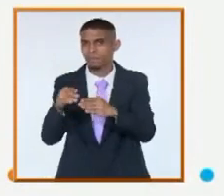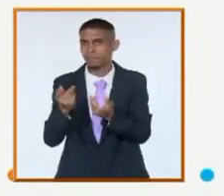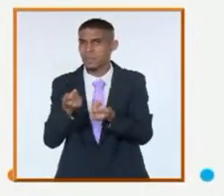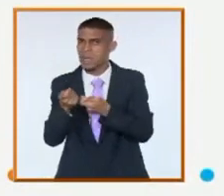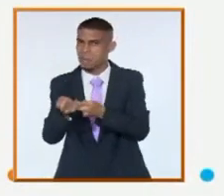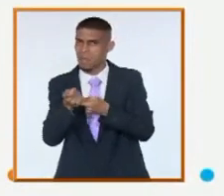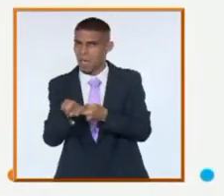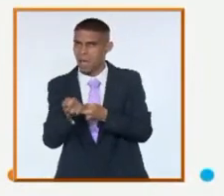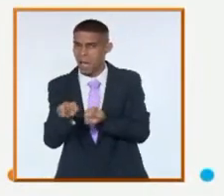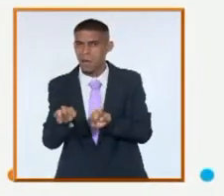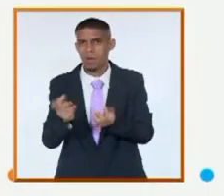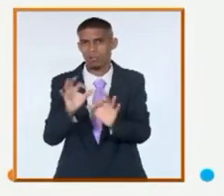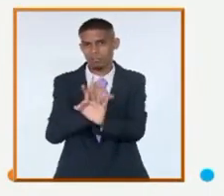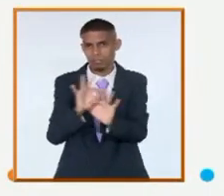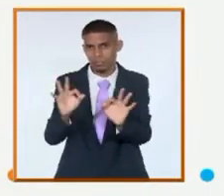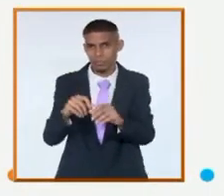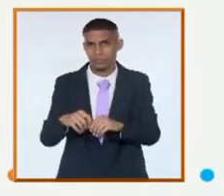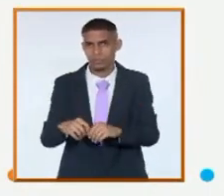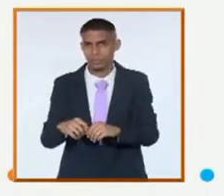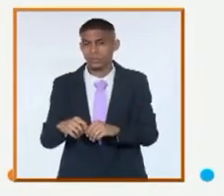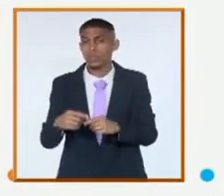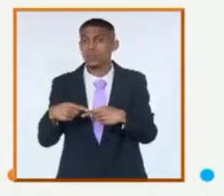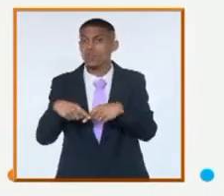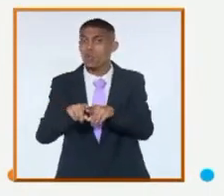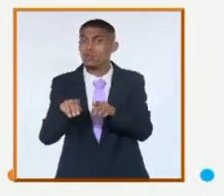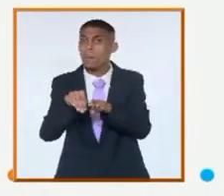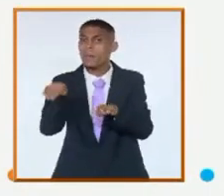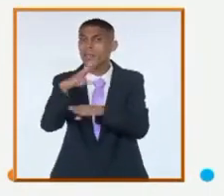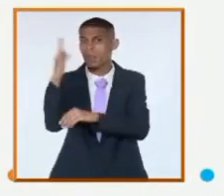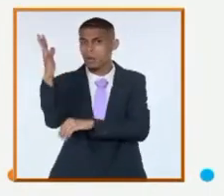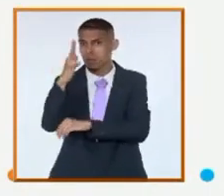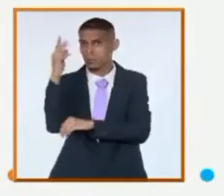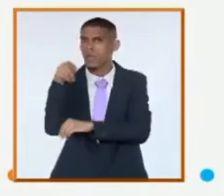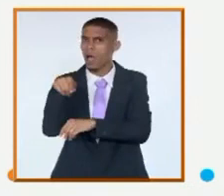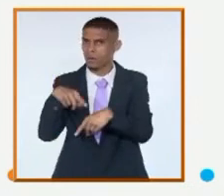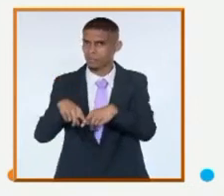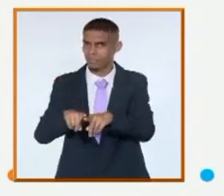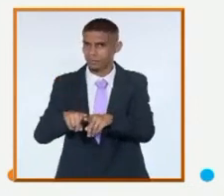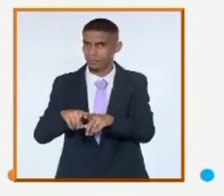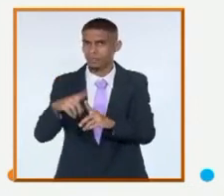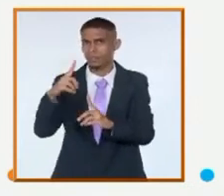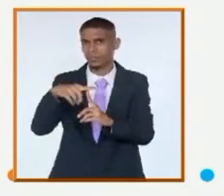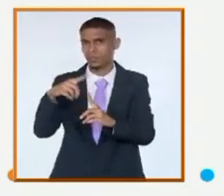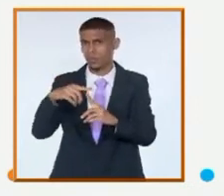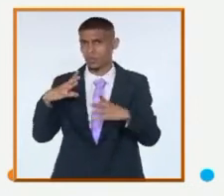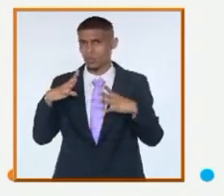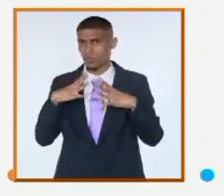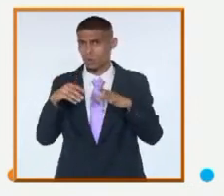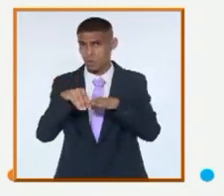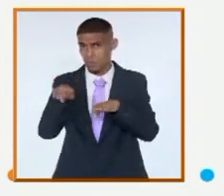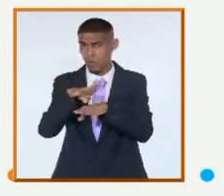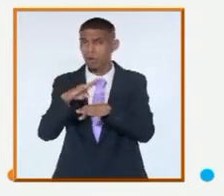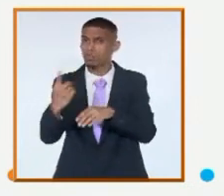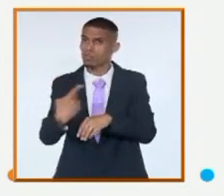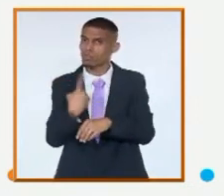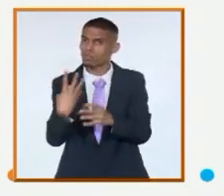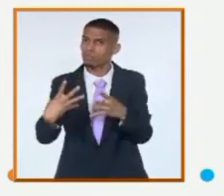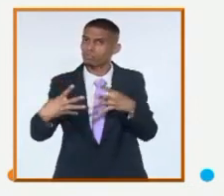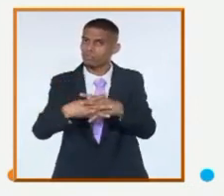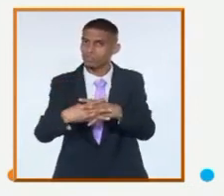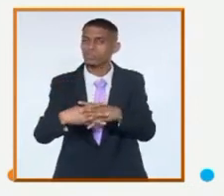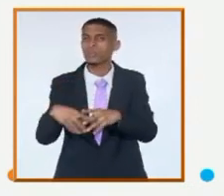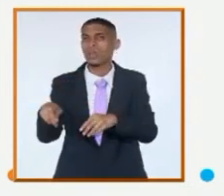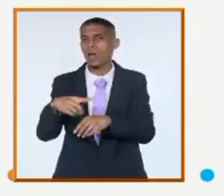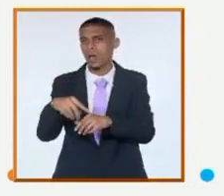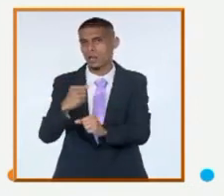inclusive hay otros programas todo es con el Sigma y el turismo todo lo que es recuperación de y por intereses fundamentalmente Bueno